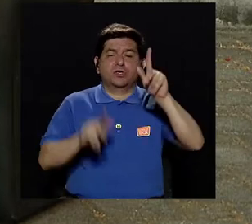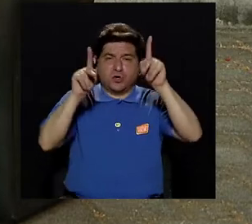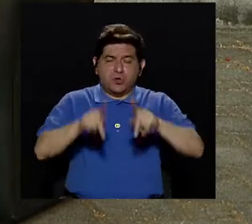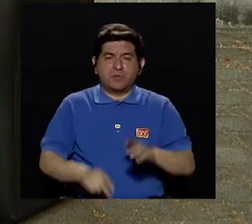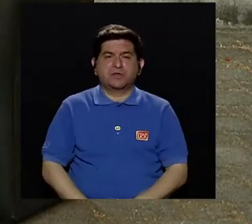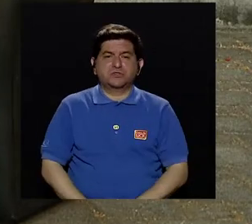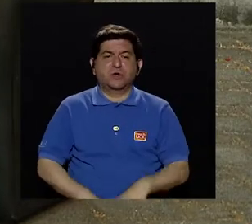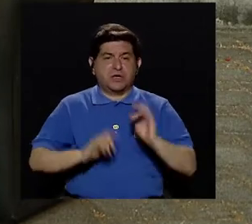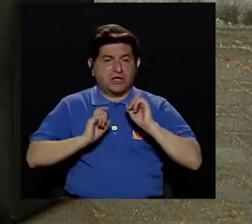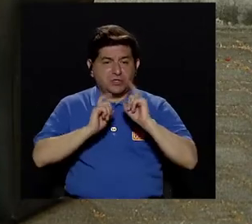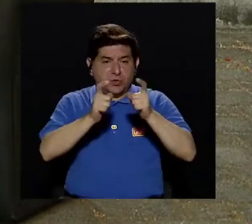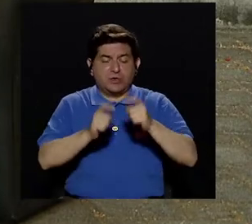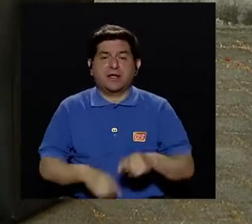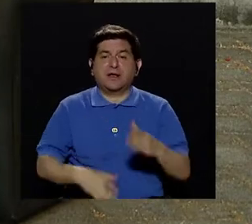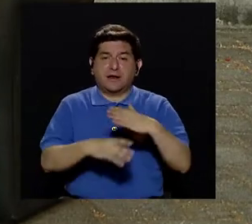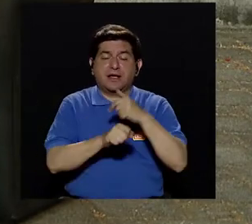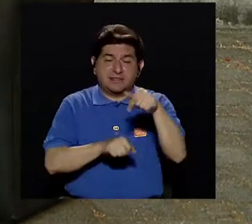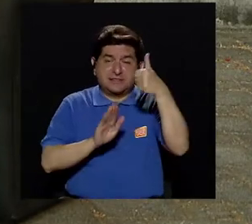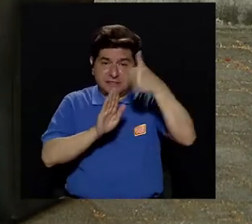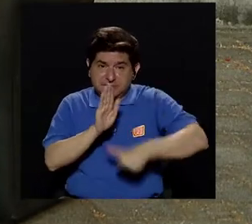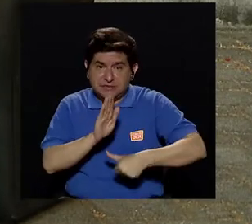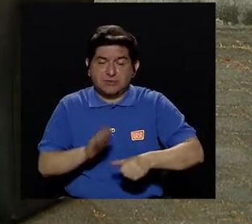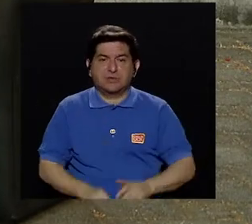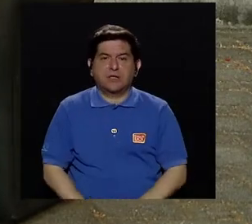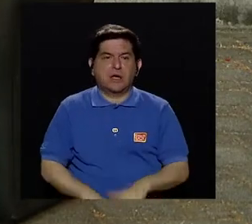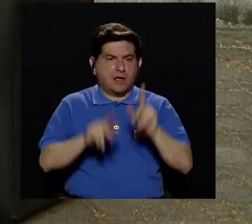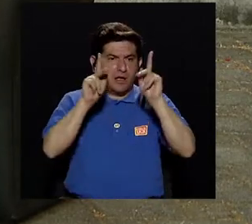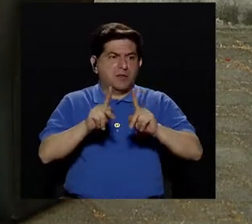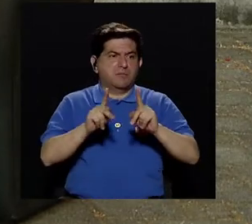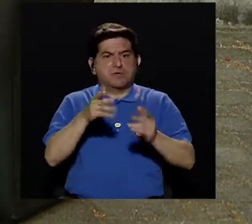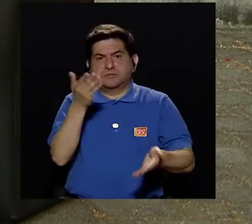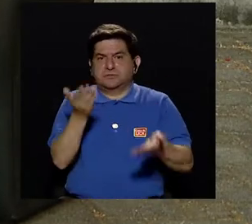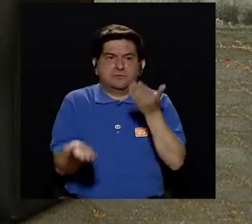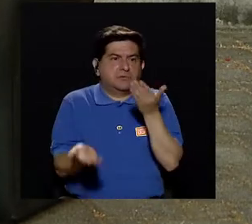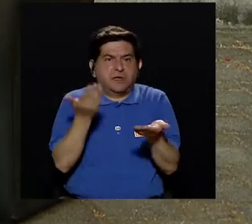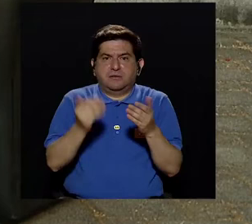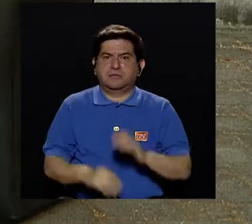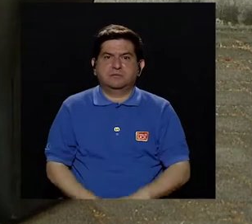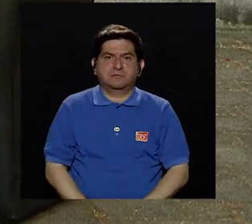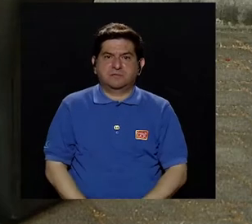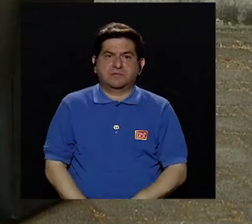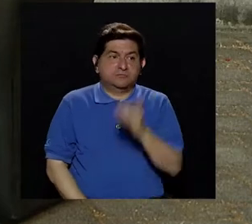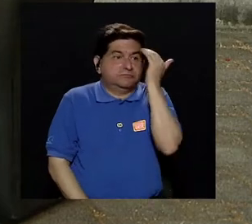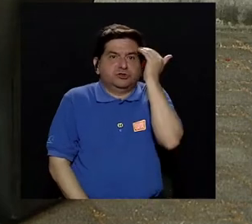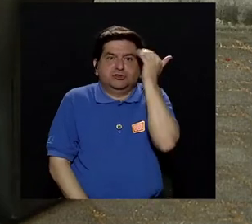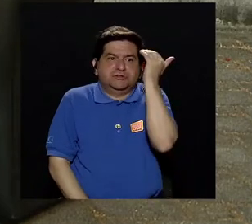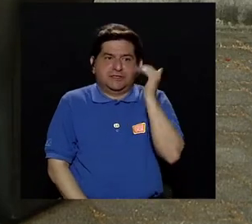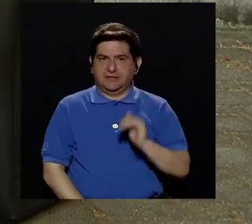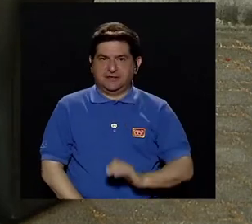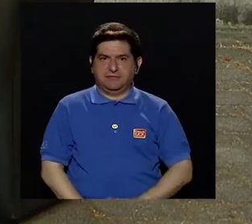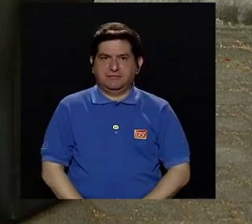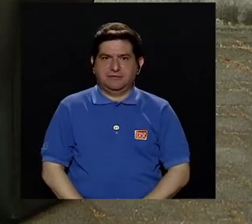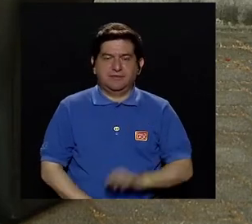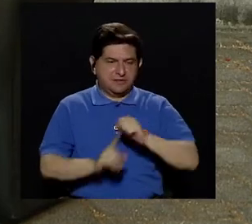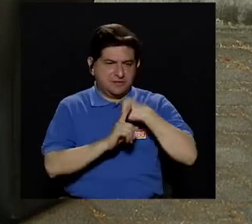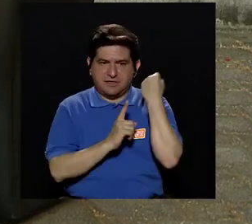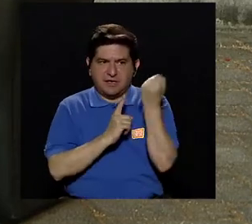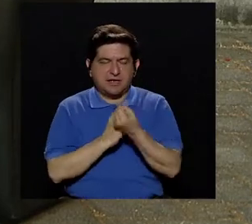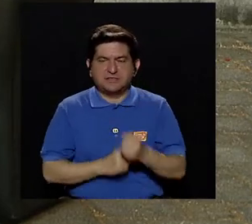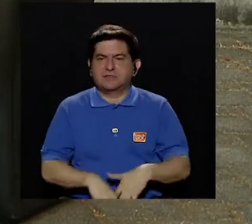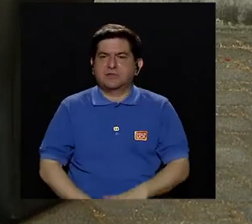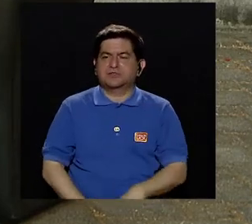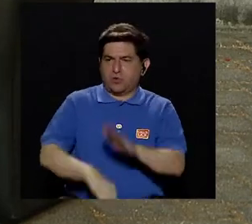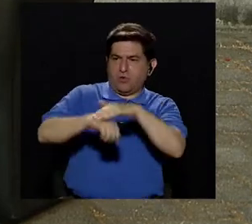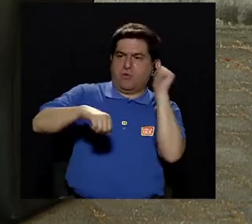donantes, ¿verdad?, para poder realizar la cirugía. Y en ese momento la persona pues no sabe y no espera, ¿verdad?, que, sí, claro, que